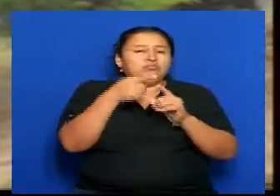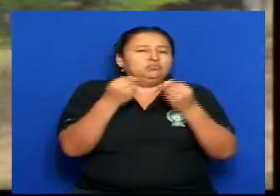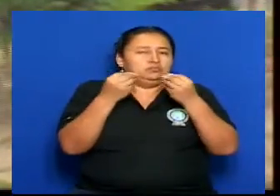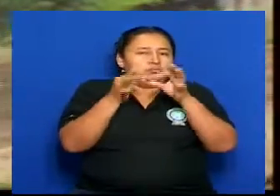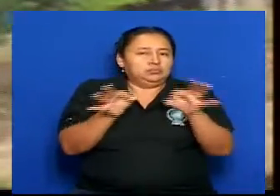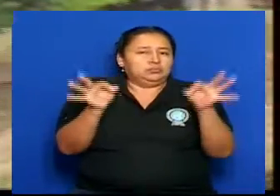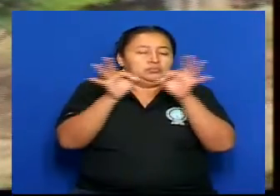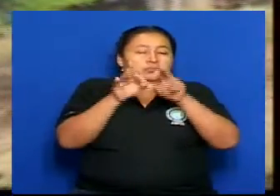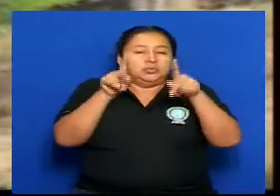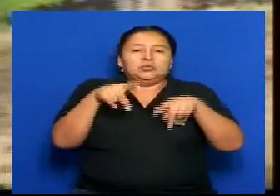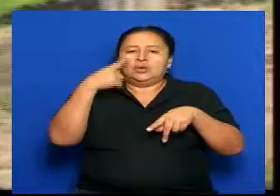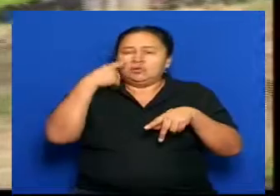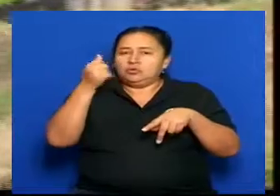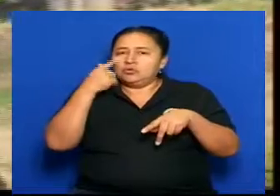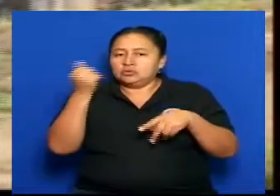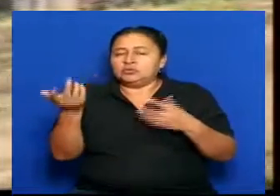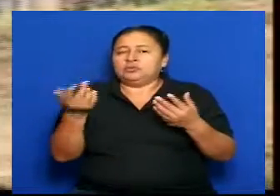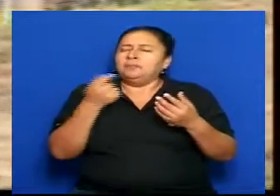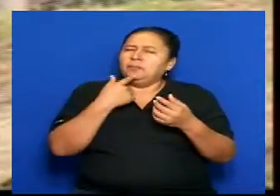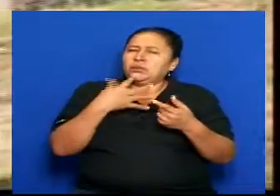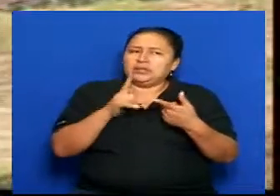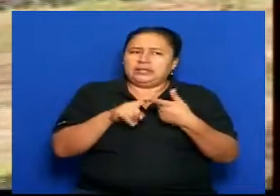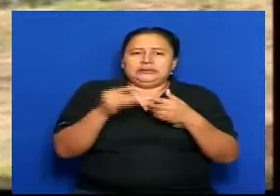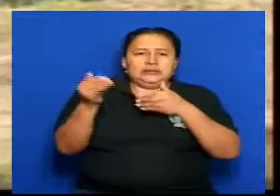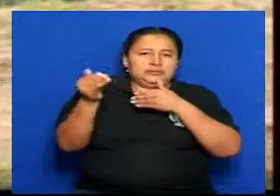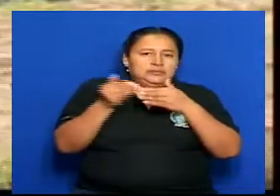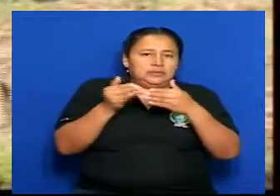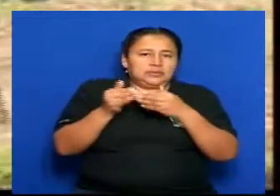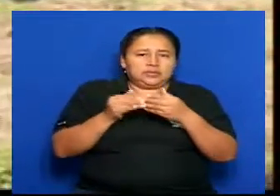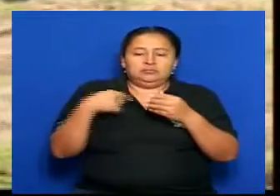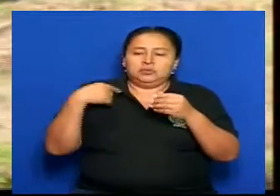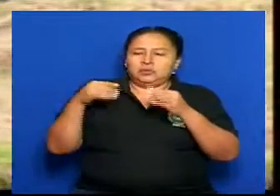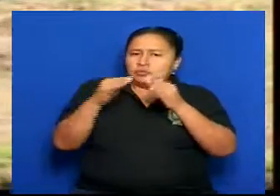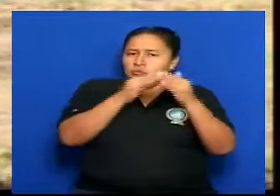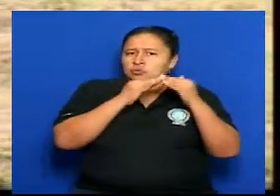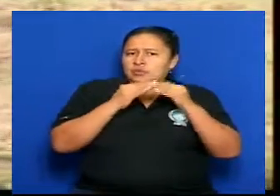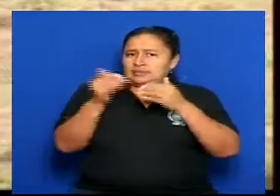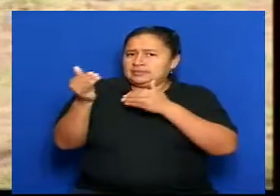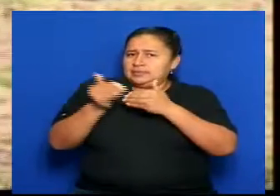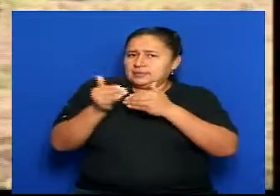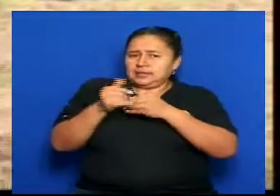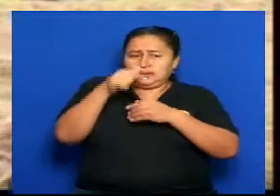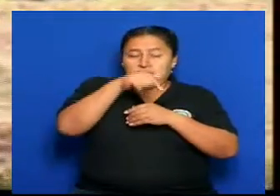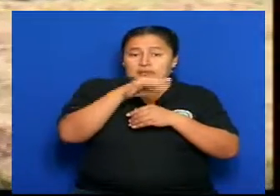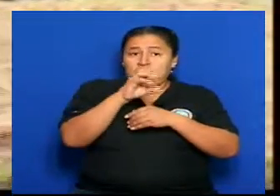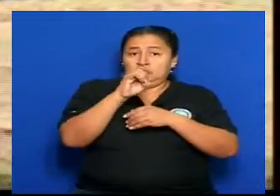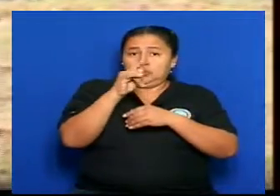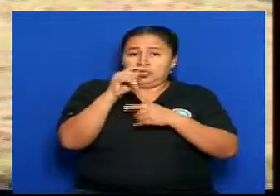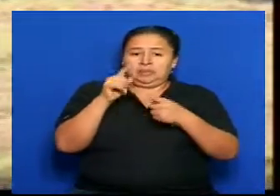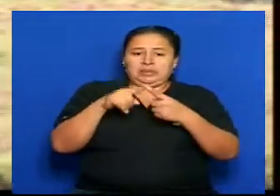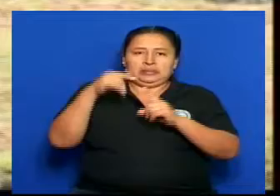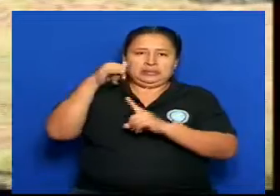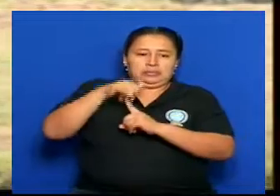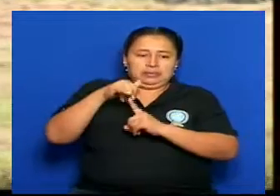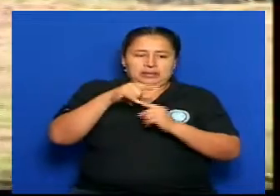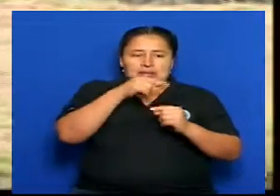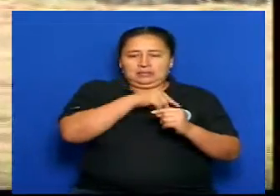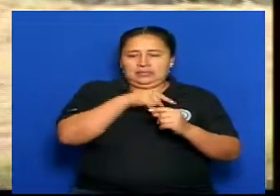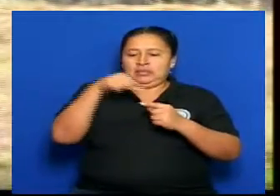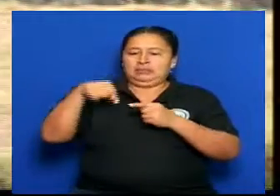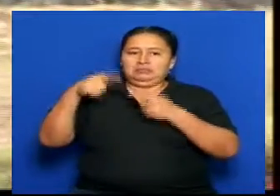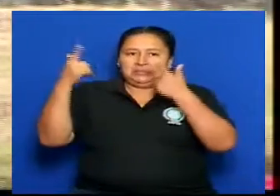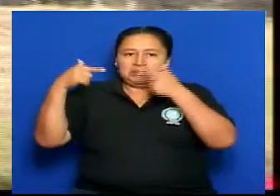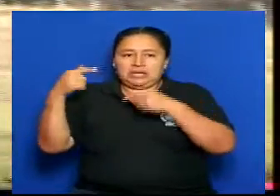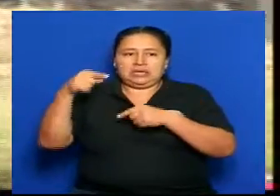importante por la cercanía de todas las grandes ciudades que están alrededor del coyote de tipitapa a un lado masaya